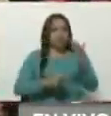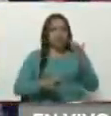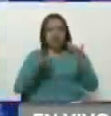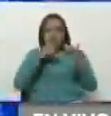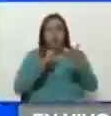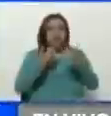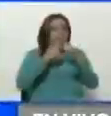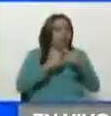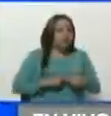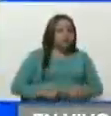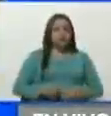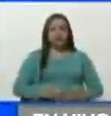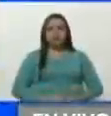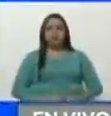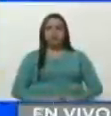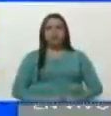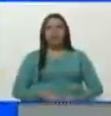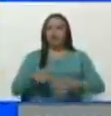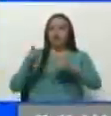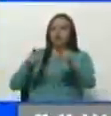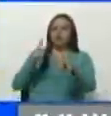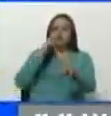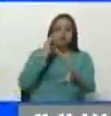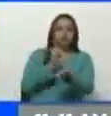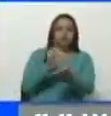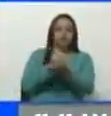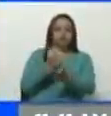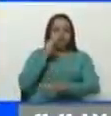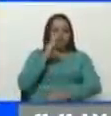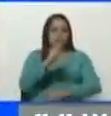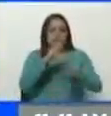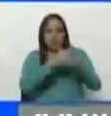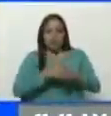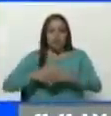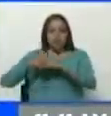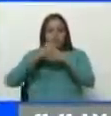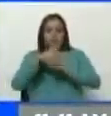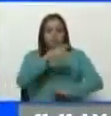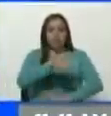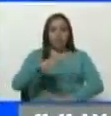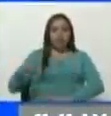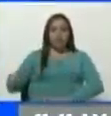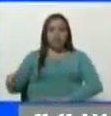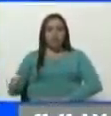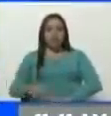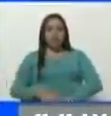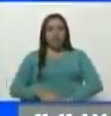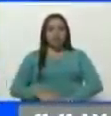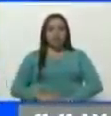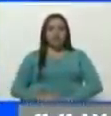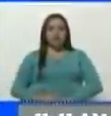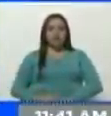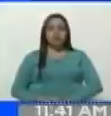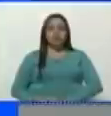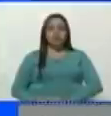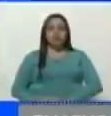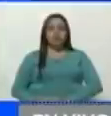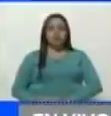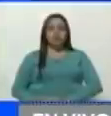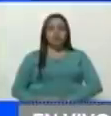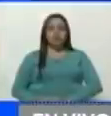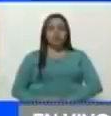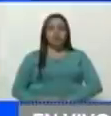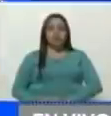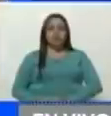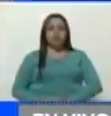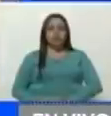calculada. Muy bien, vamos a convertir a los estadounidenses en astemios a la fuerza. Lo que los convirtió fue en más